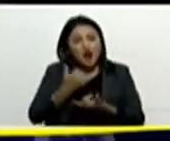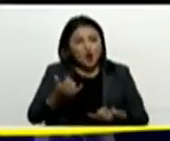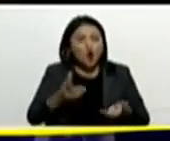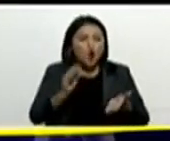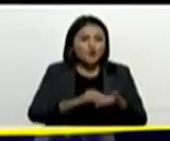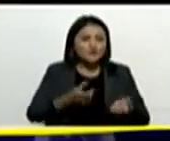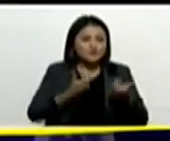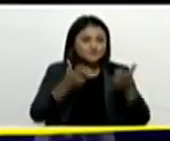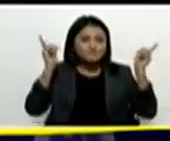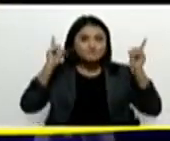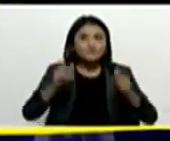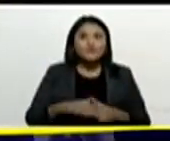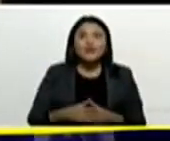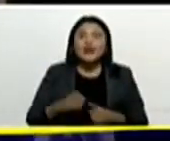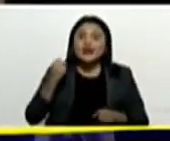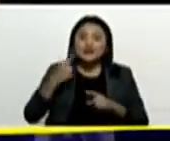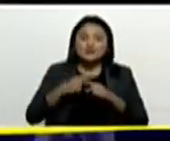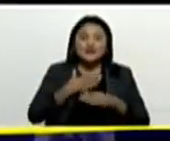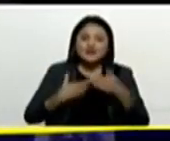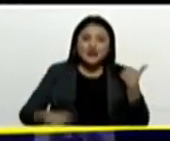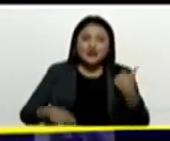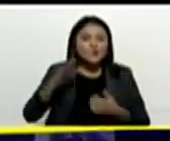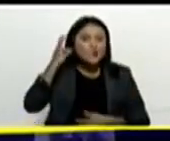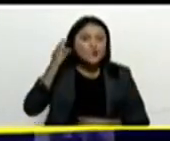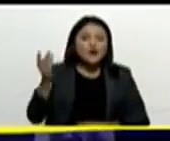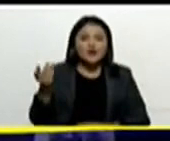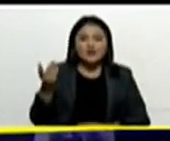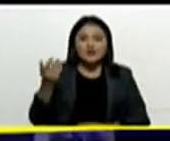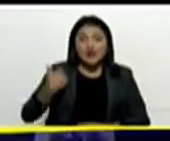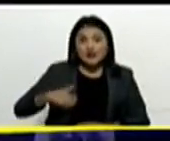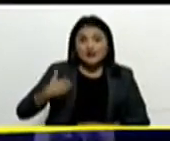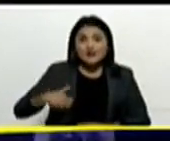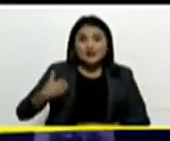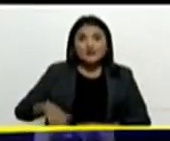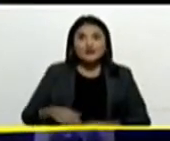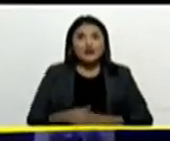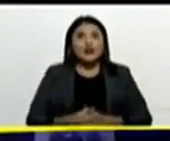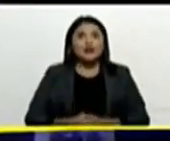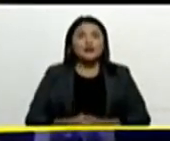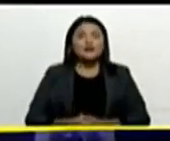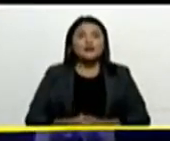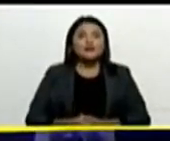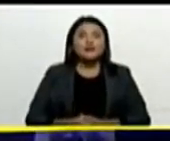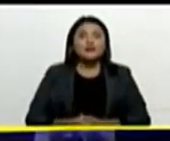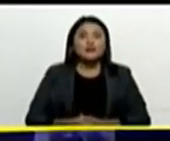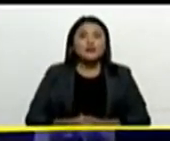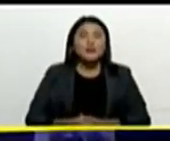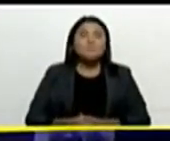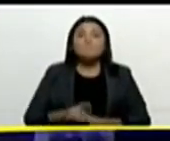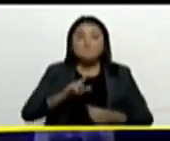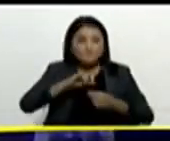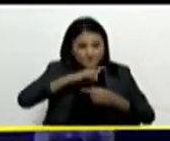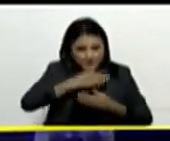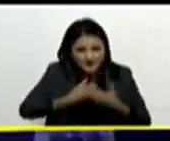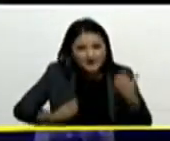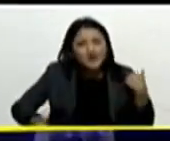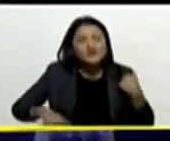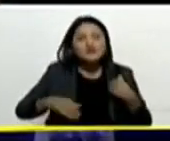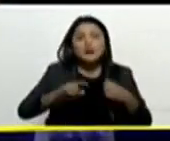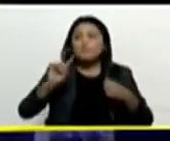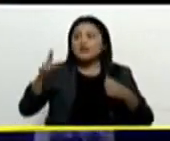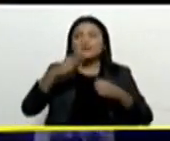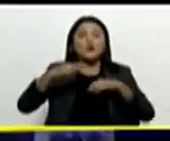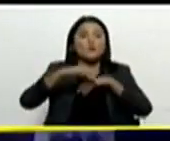Cristina, con Raúl, con Daniel, con los presidentes y primeros ministros de